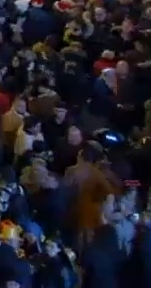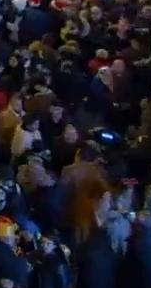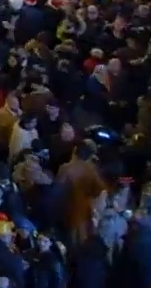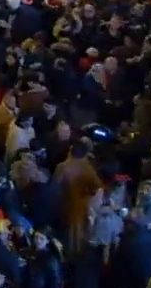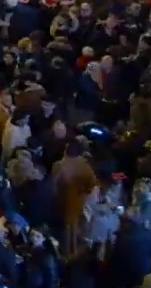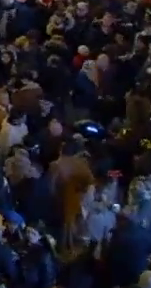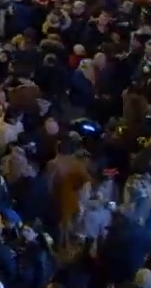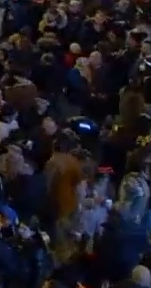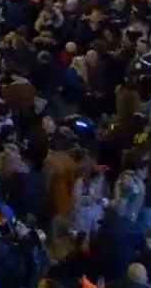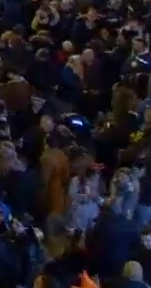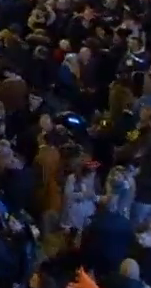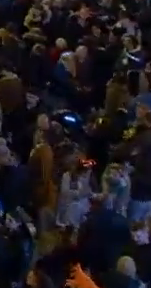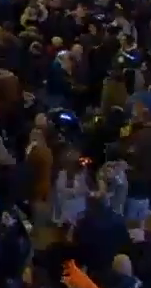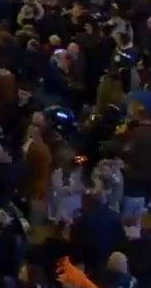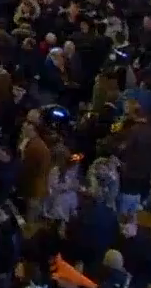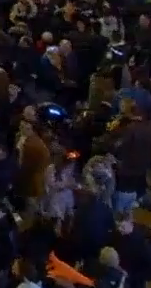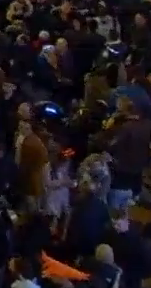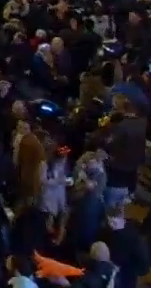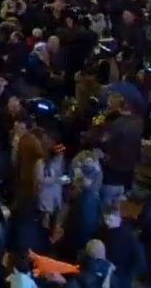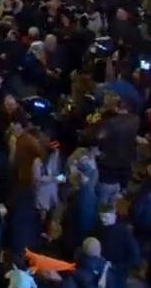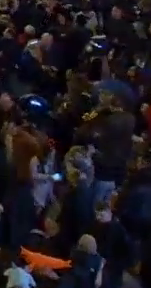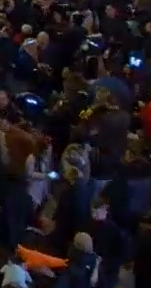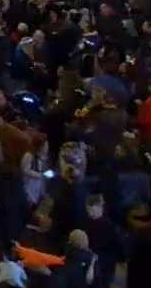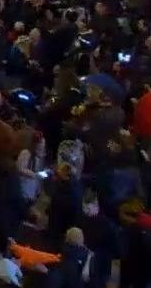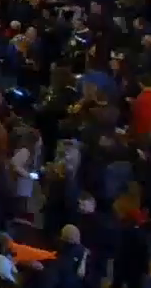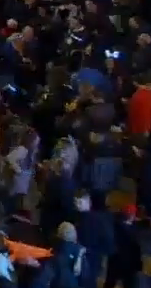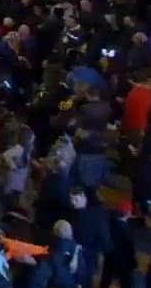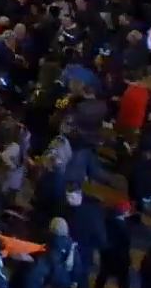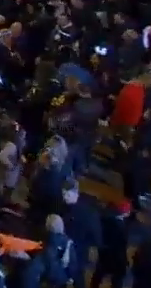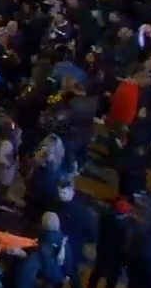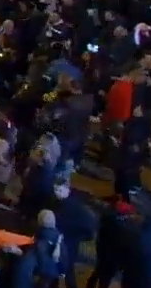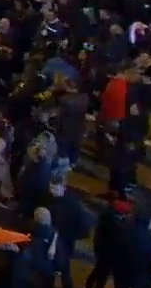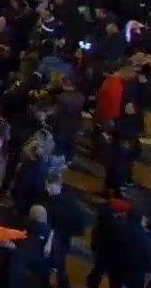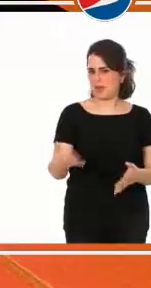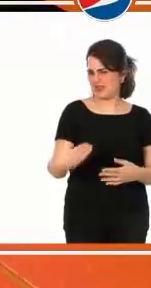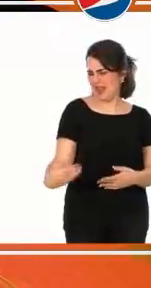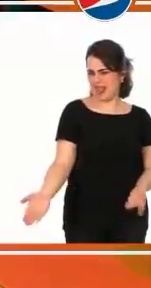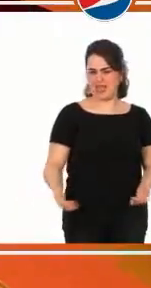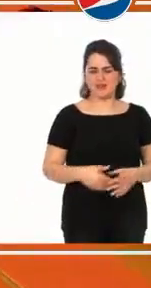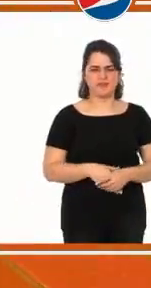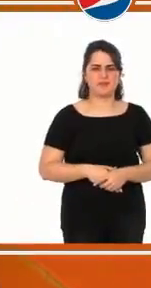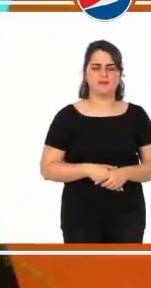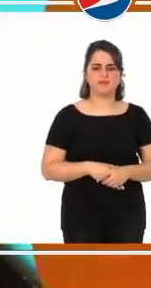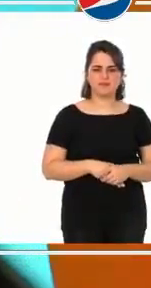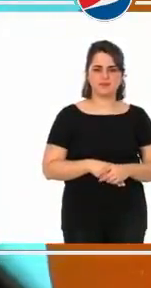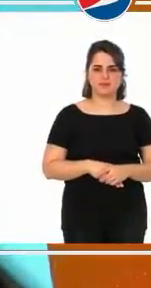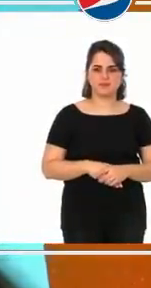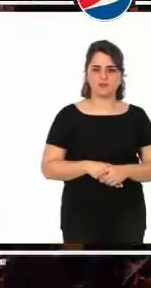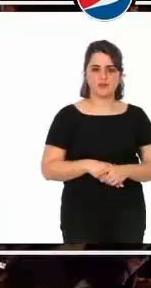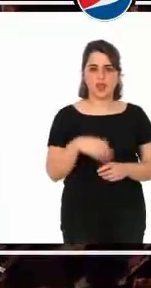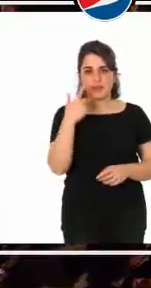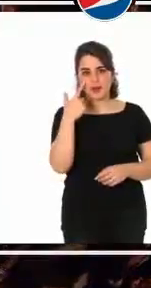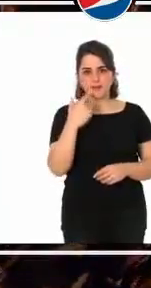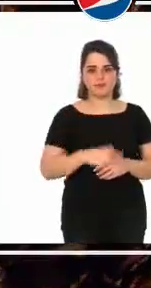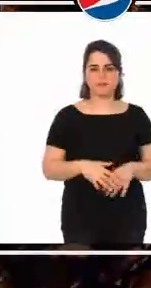es aplauso gratis. Vamos, va. Vamos. Hostia, si no me aplauden, baja mi autoestima 100 puntos. Bueno, no, o sea, no estoy hundido, ¿eh? No es que no está fácil.